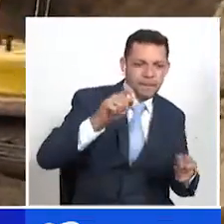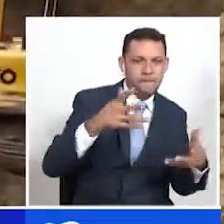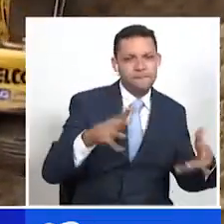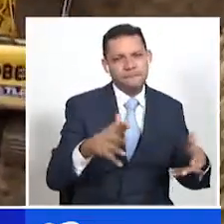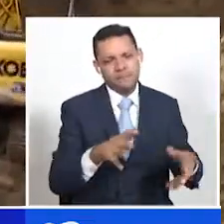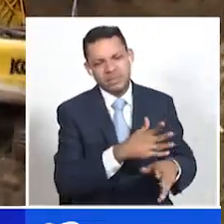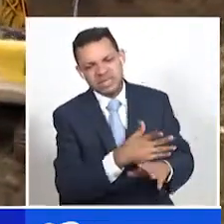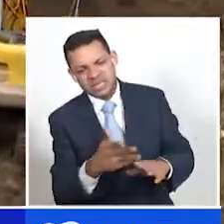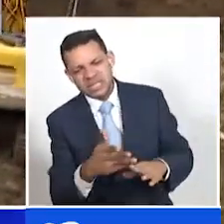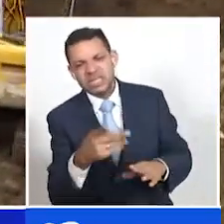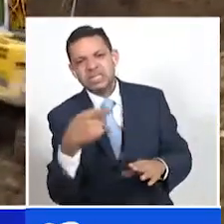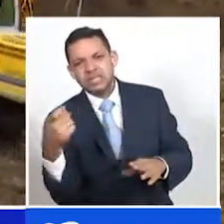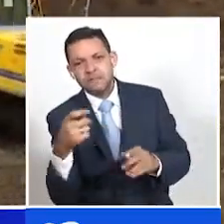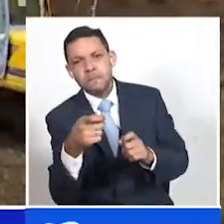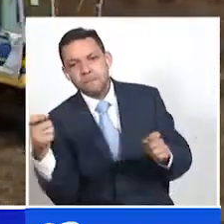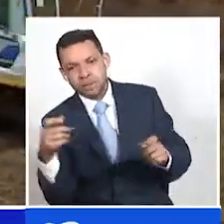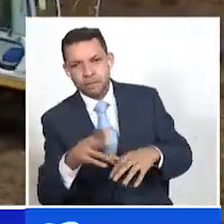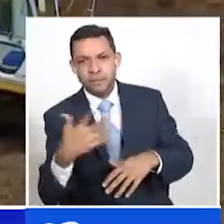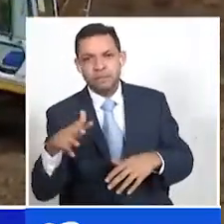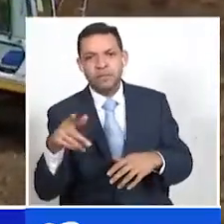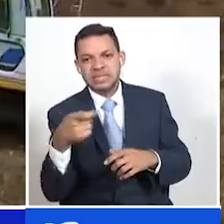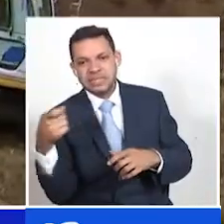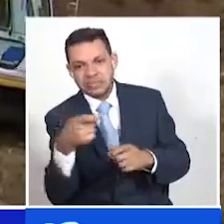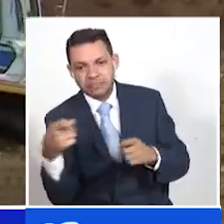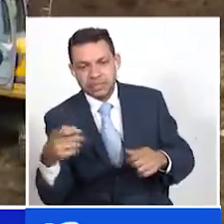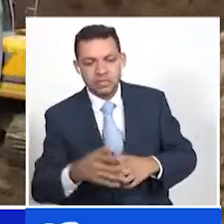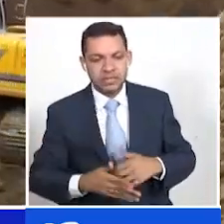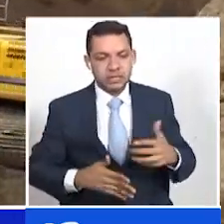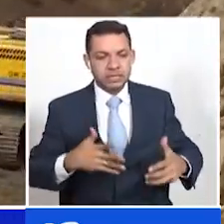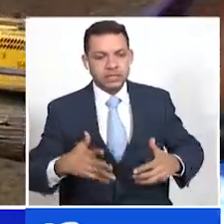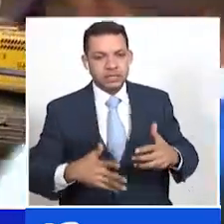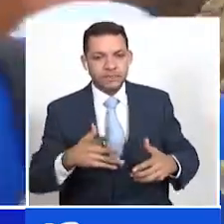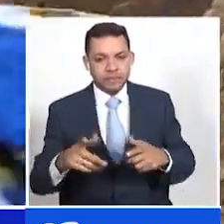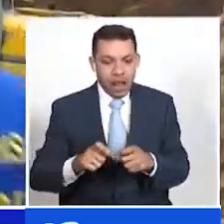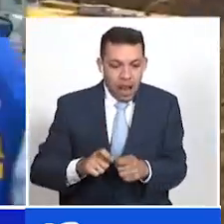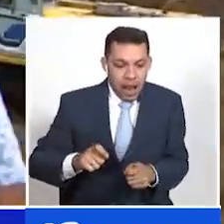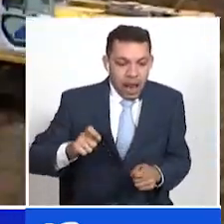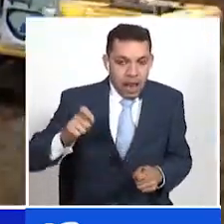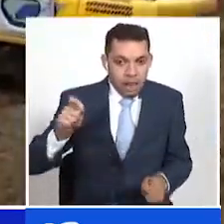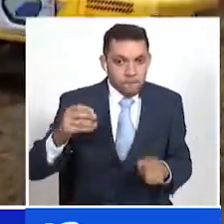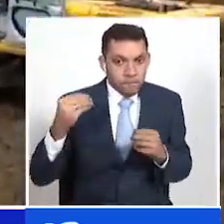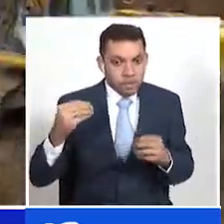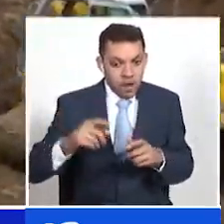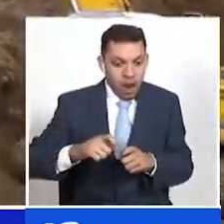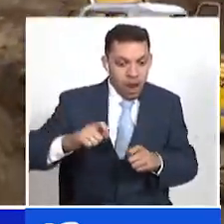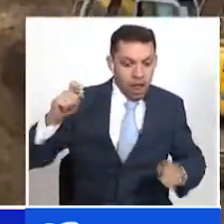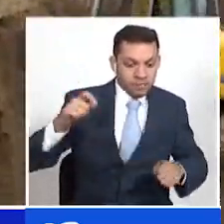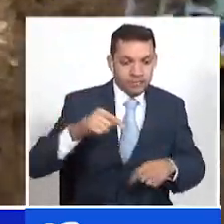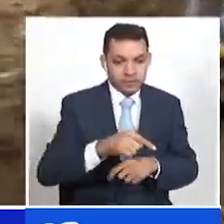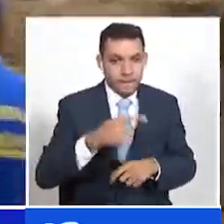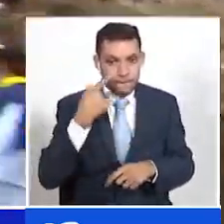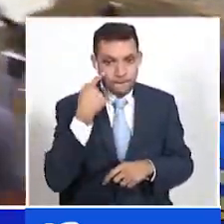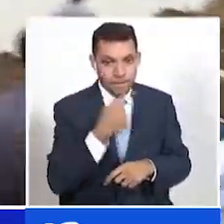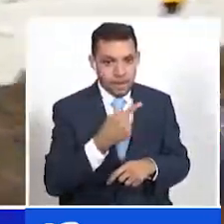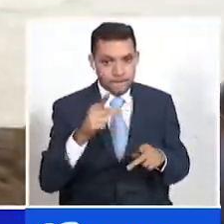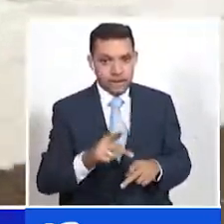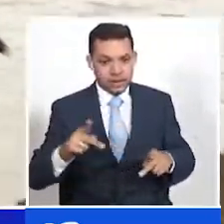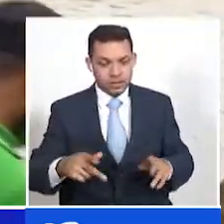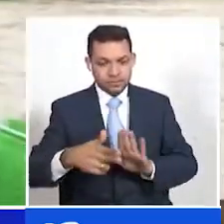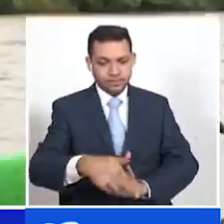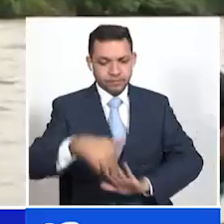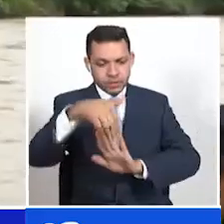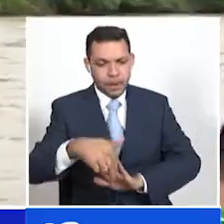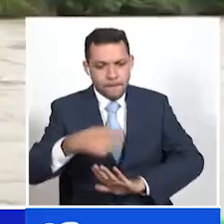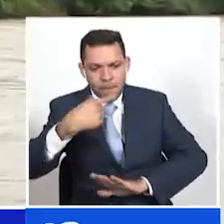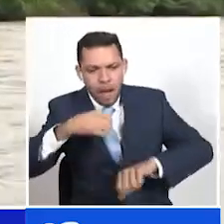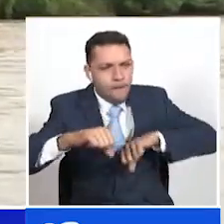aproximadamente 100 metros. Es una altitud bastante larga. Están observando ustedes la gente de la unidad de gestión del